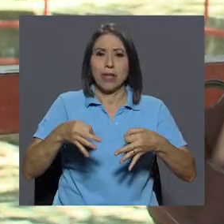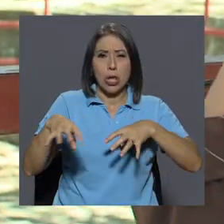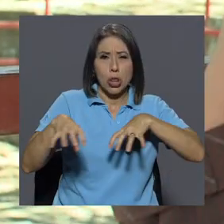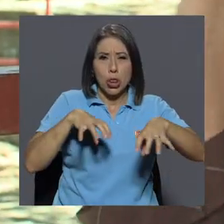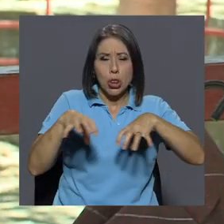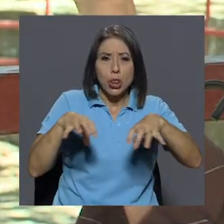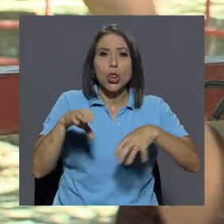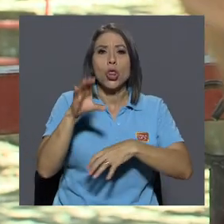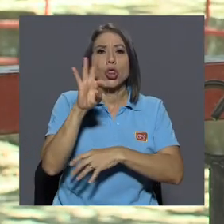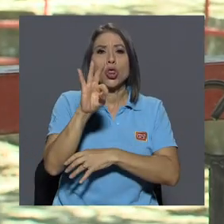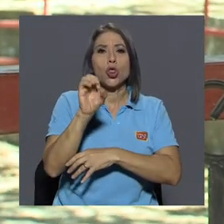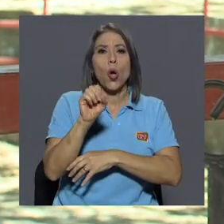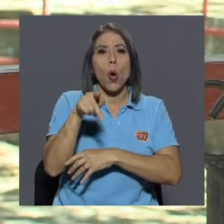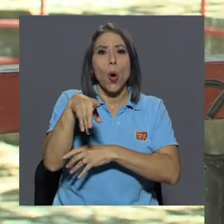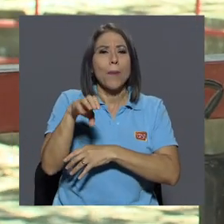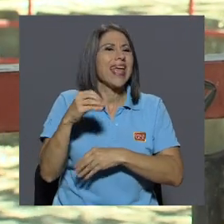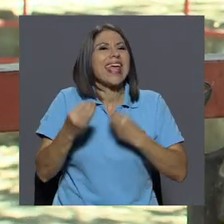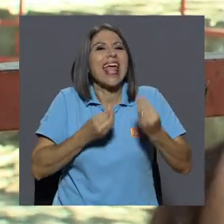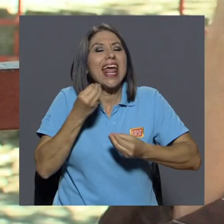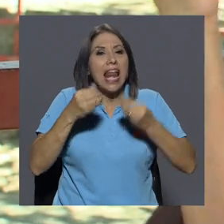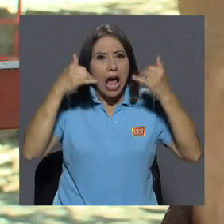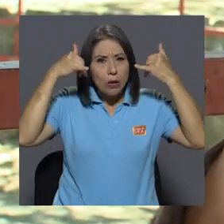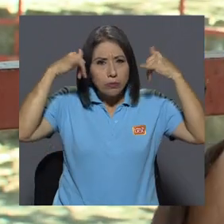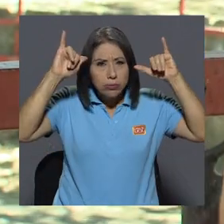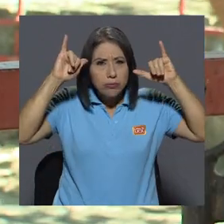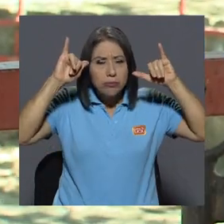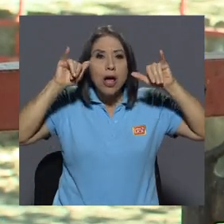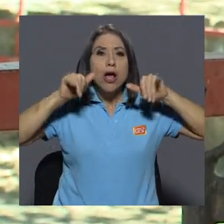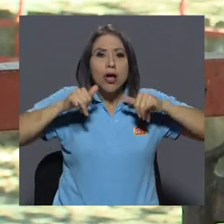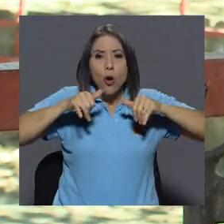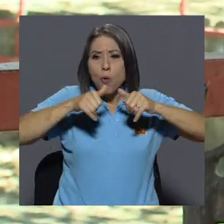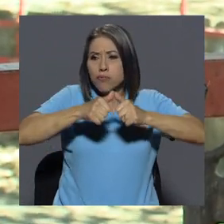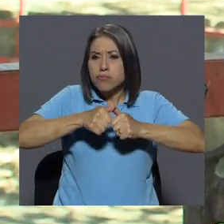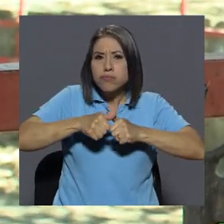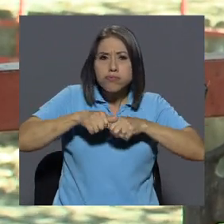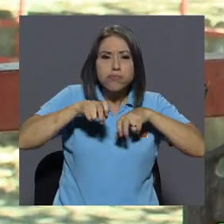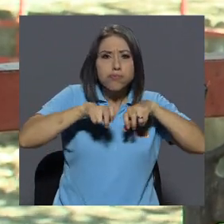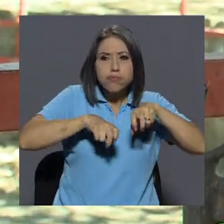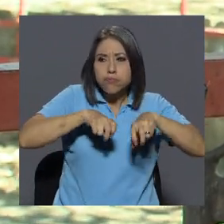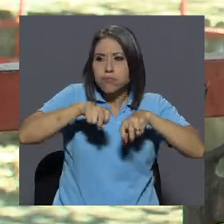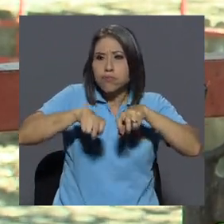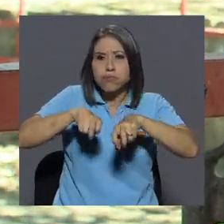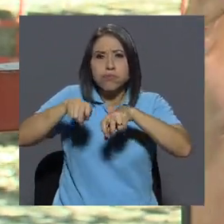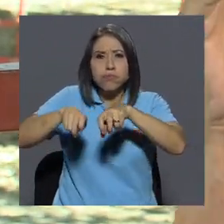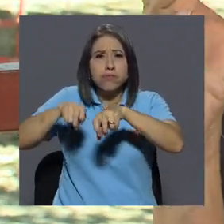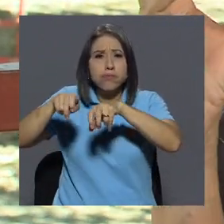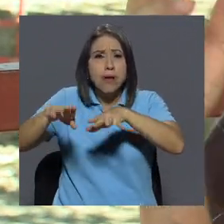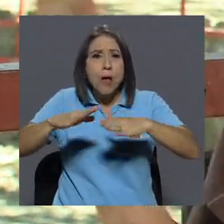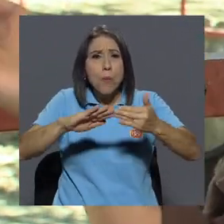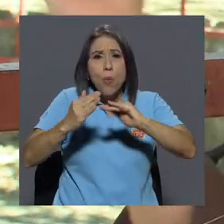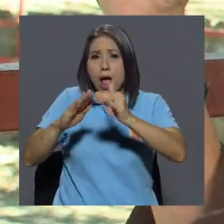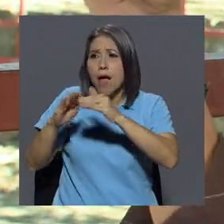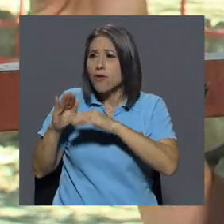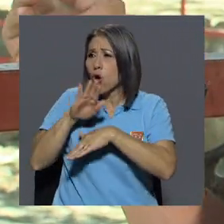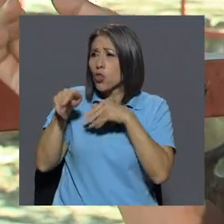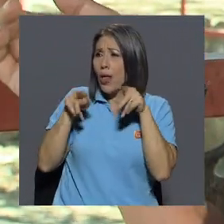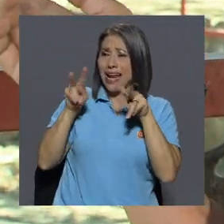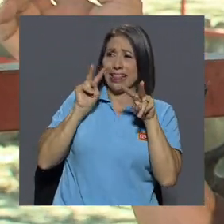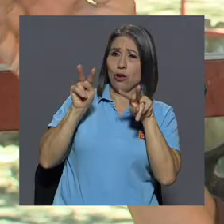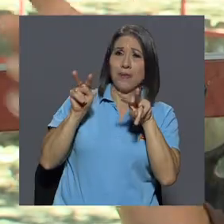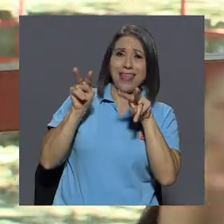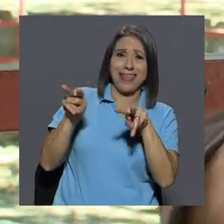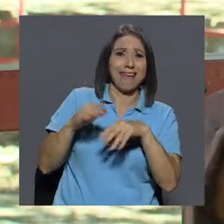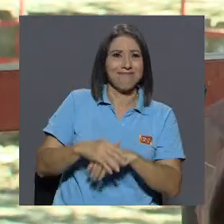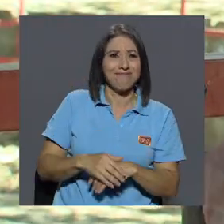que era pasear los toros por el cuadrante del pueblo. Todo el mundo los veía. Los